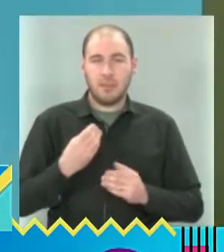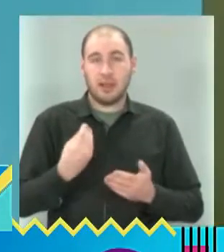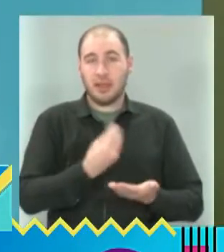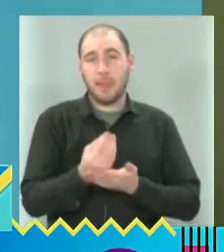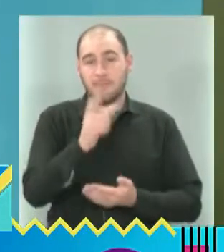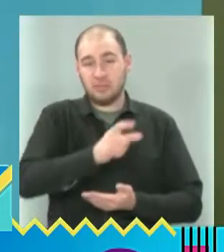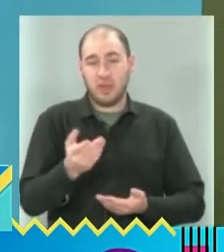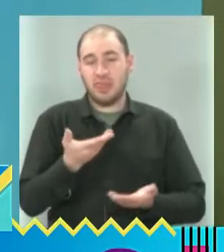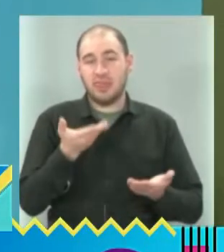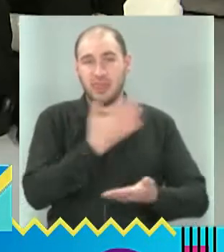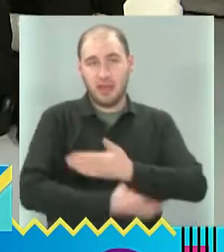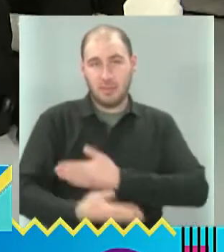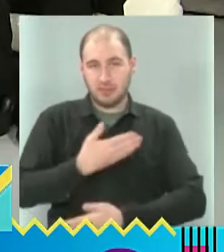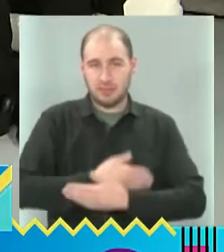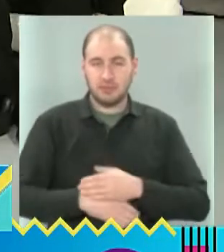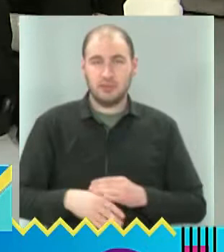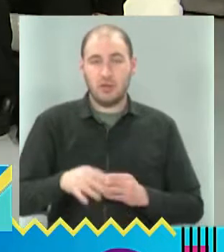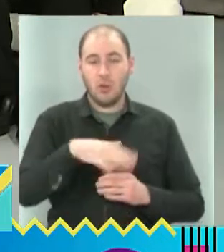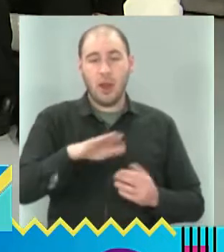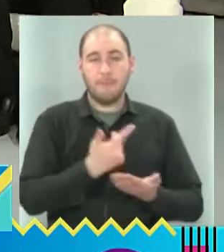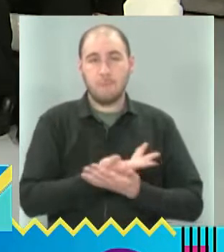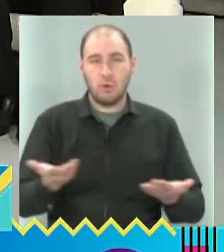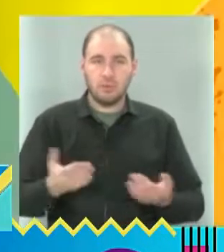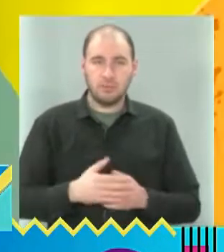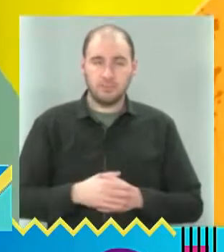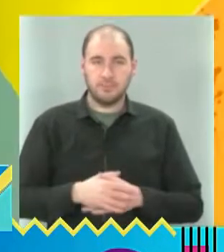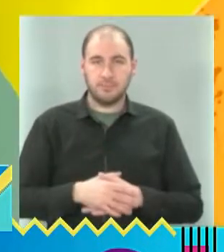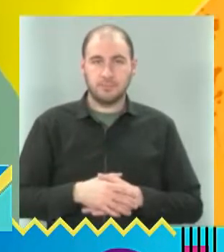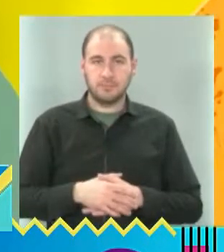por personas con discapacidad en el sector público,